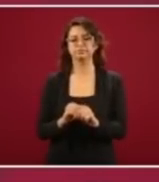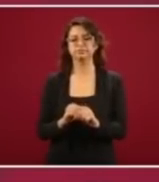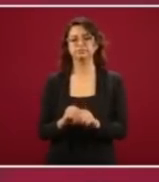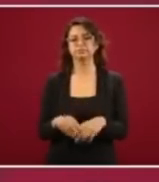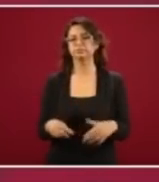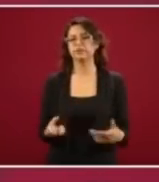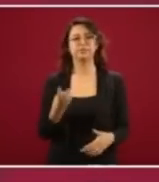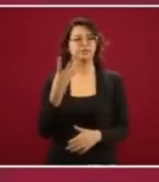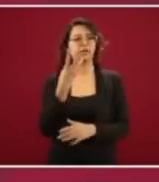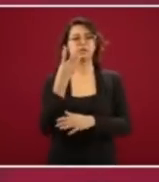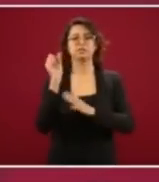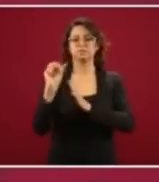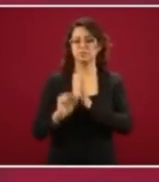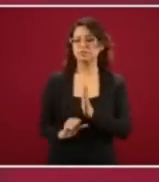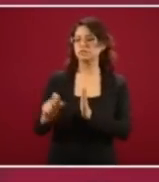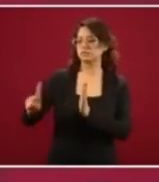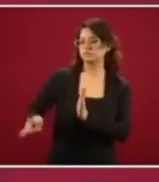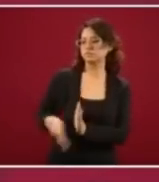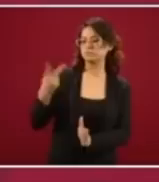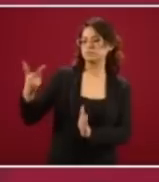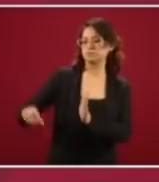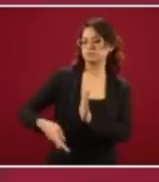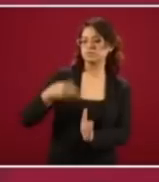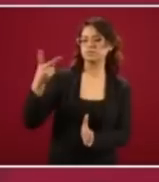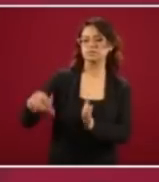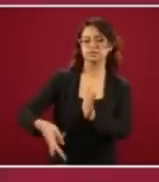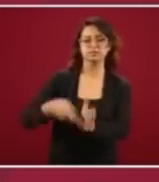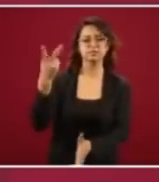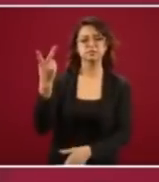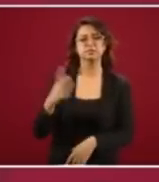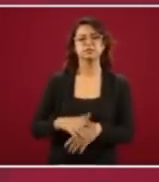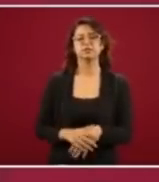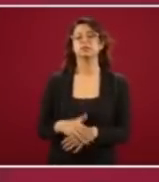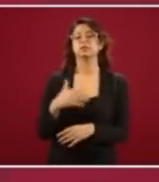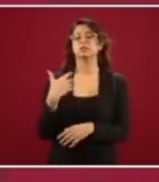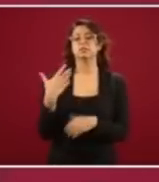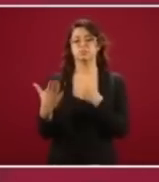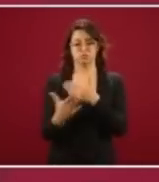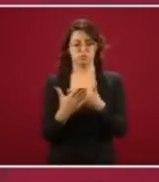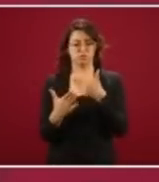cada tres meses, voy a informar el 5 de abril,